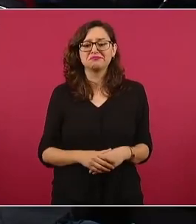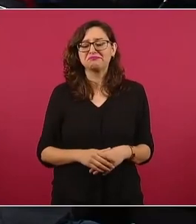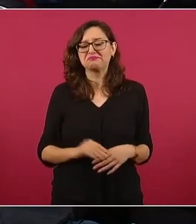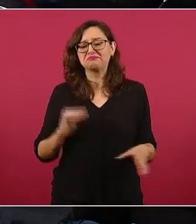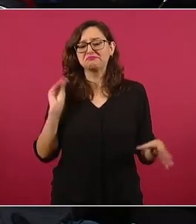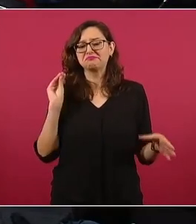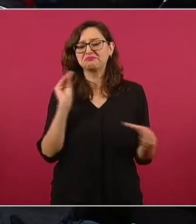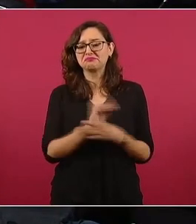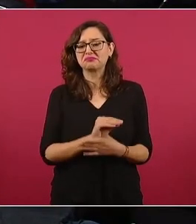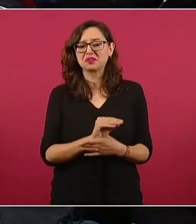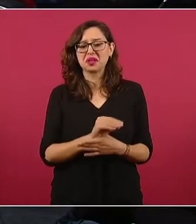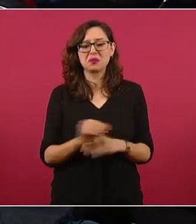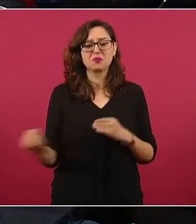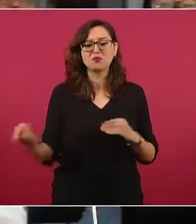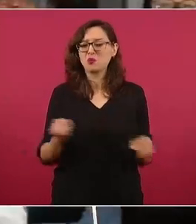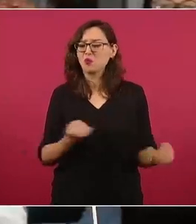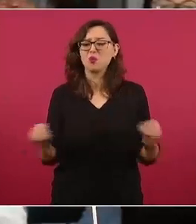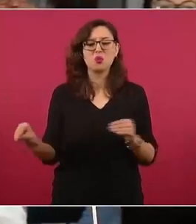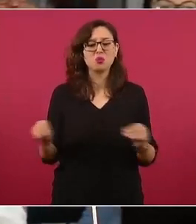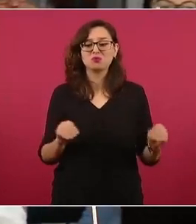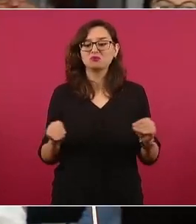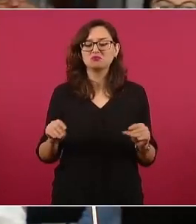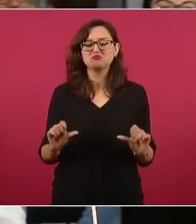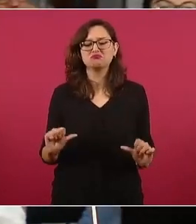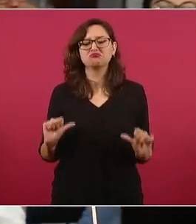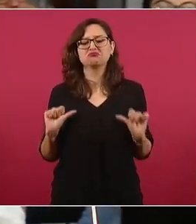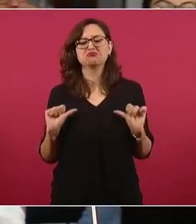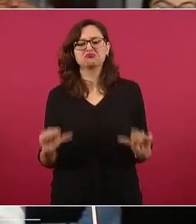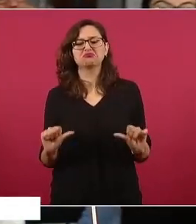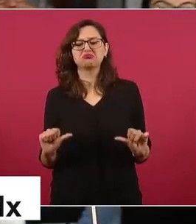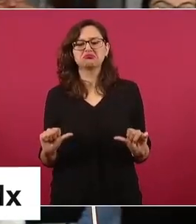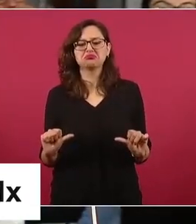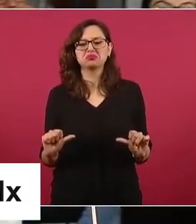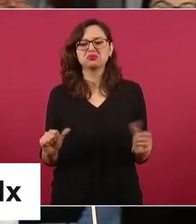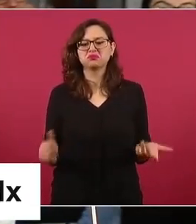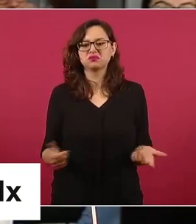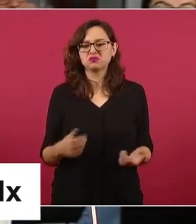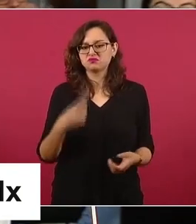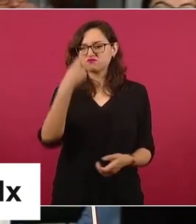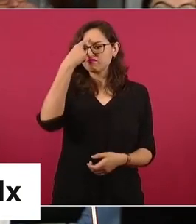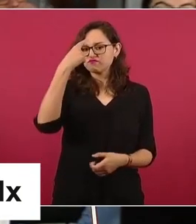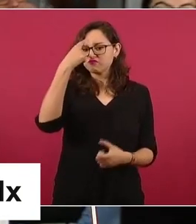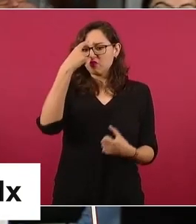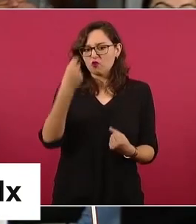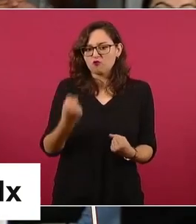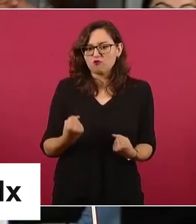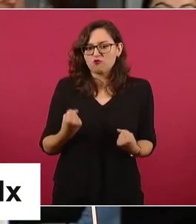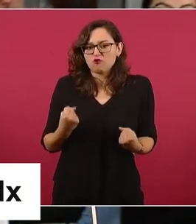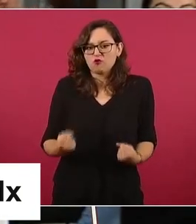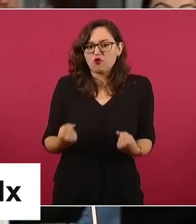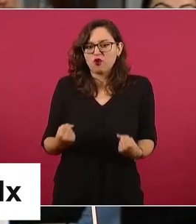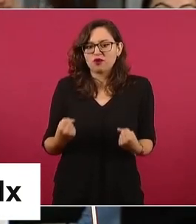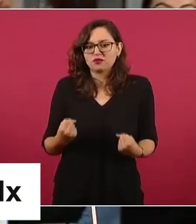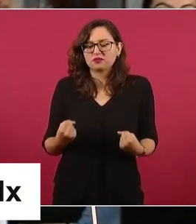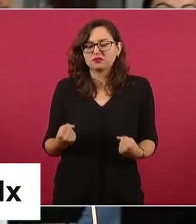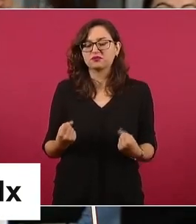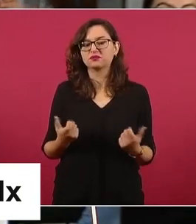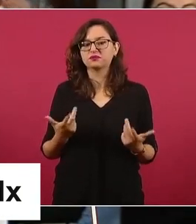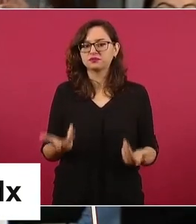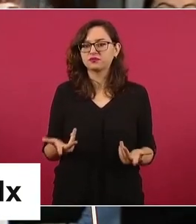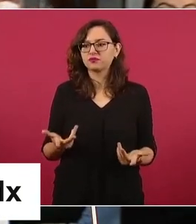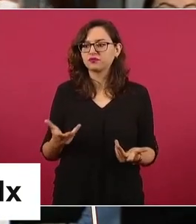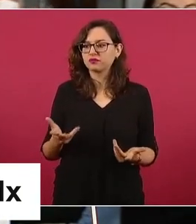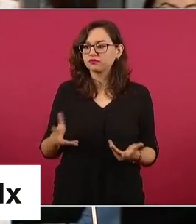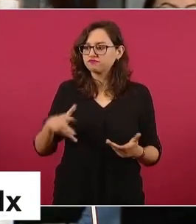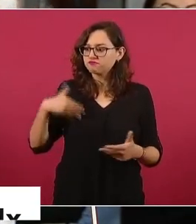libro, inamovible, intocado, obsesionado con el poder, evadiendo cada día la impostergable cita con el juicio de